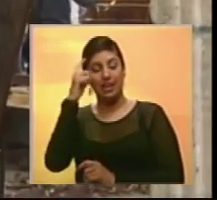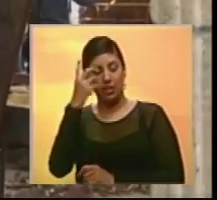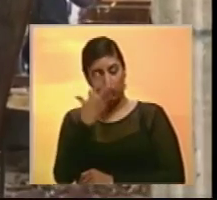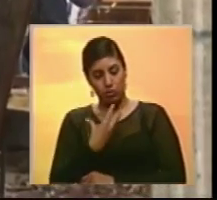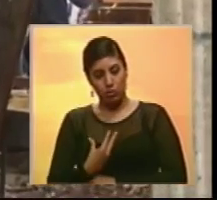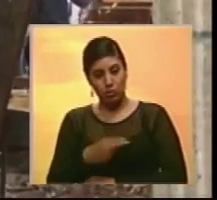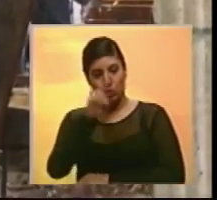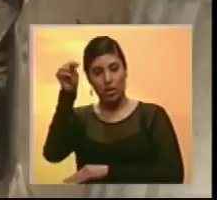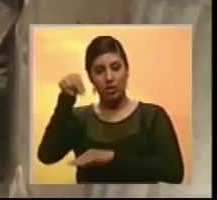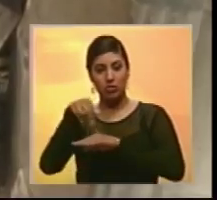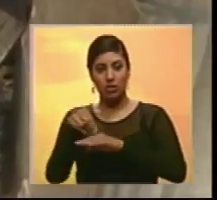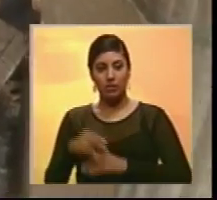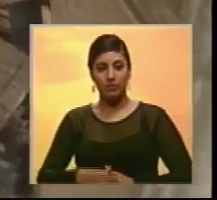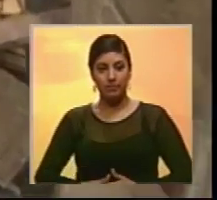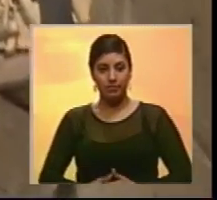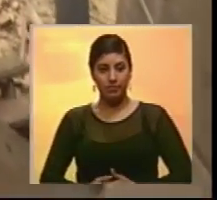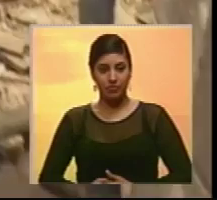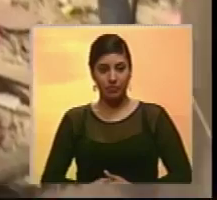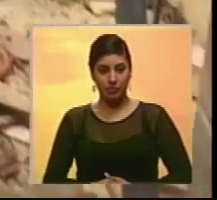de luto nacional.